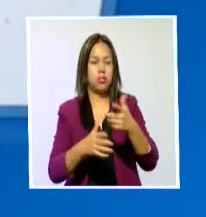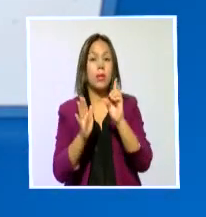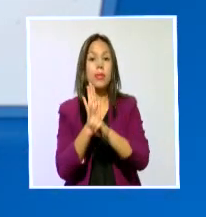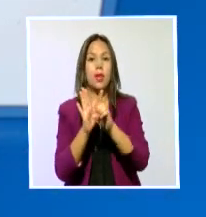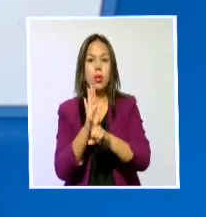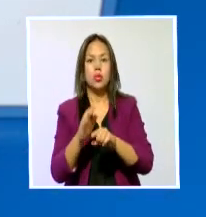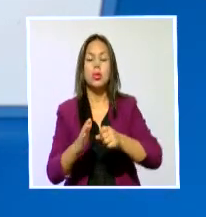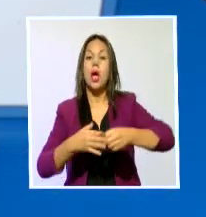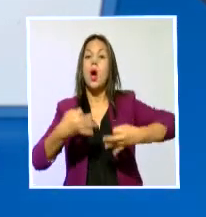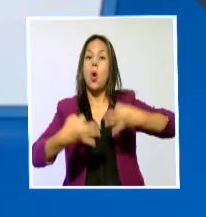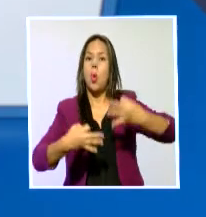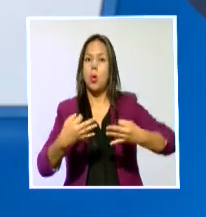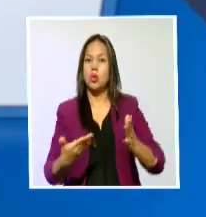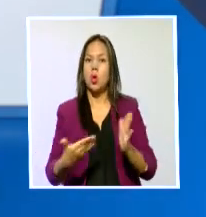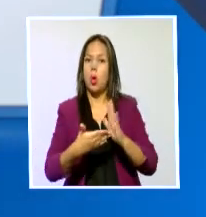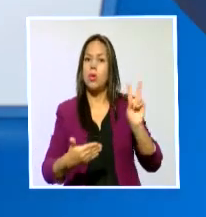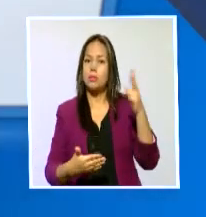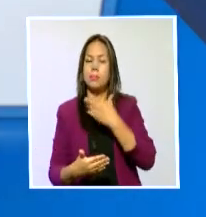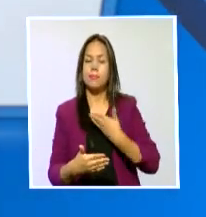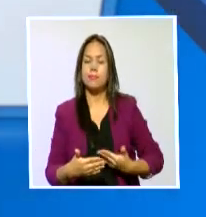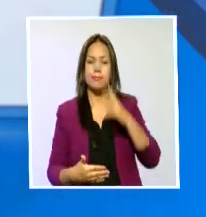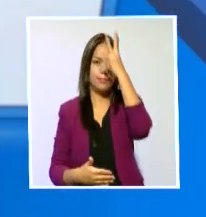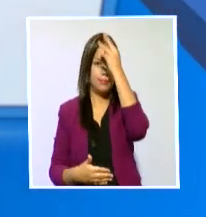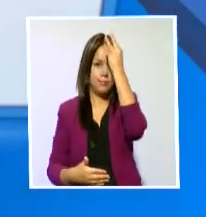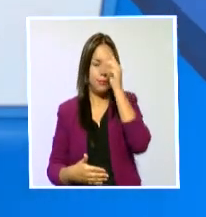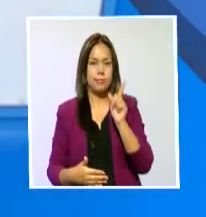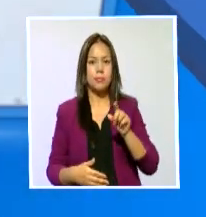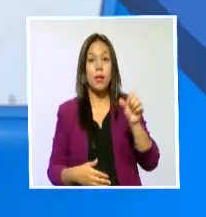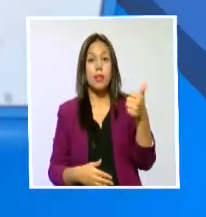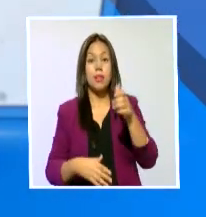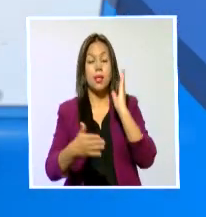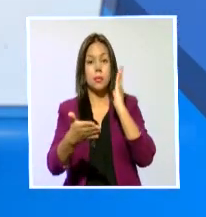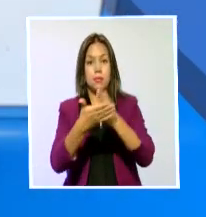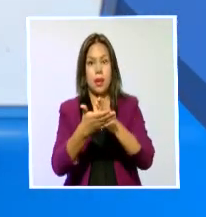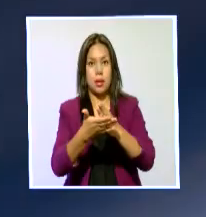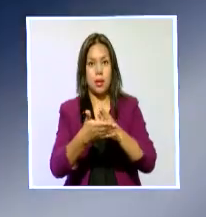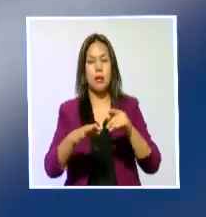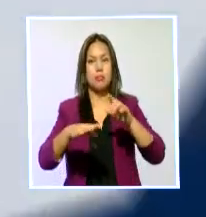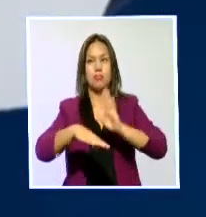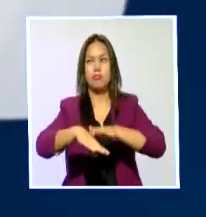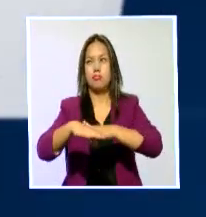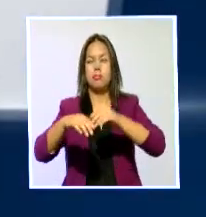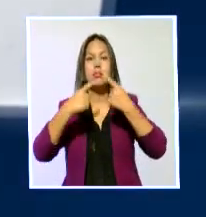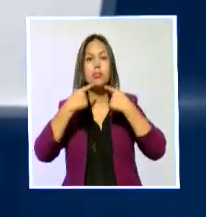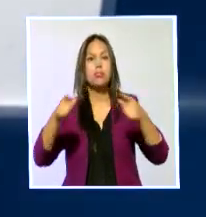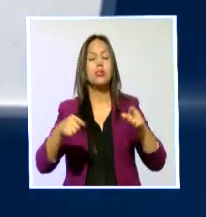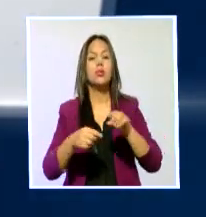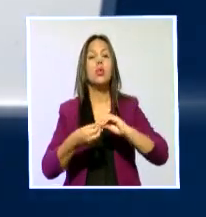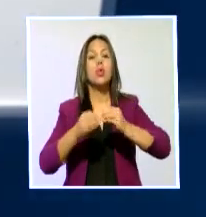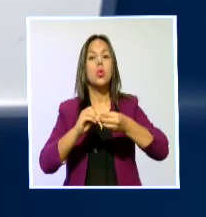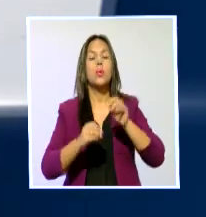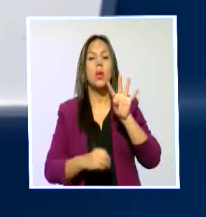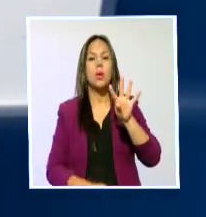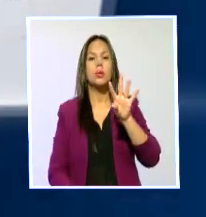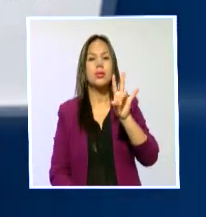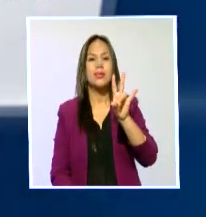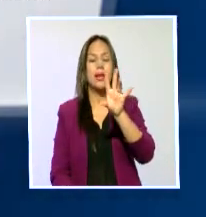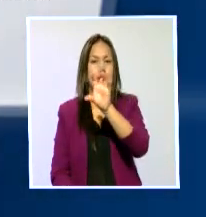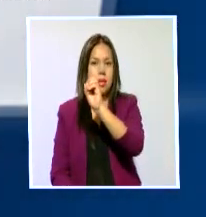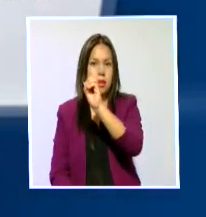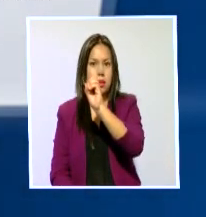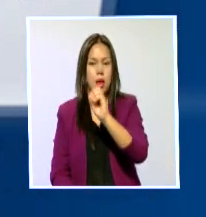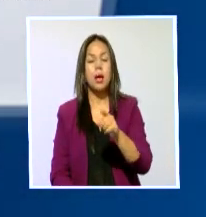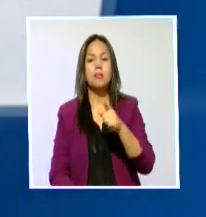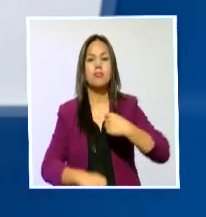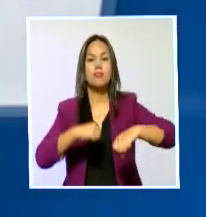el juicio penal en contra del vicepresidente Jorge Glass. A las 10:30 está convocada la sesión del Pleno número 470, con el